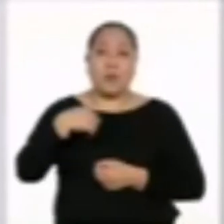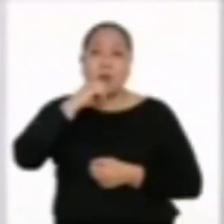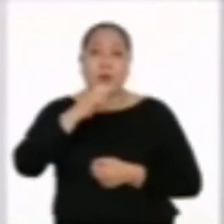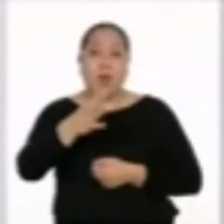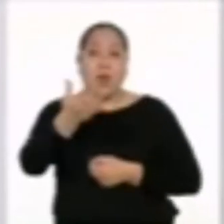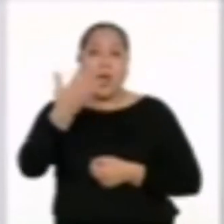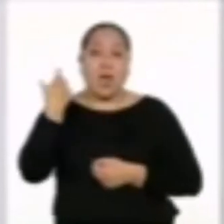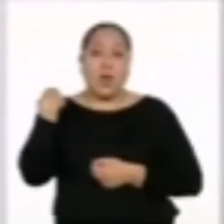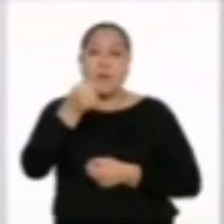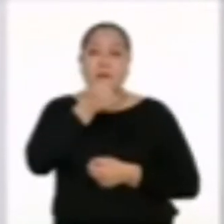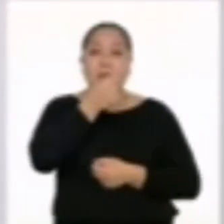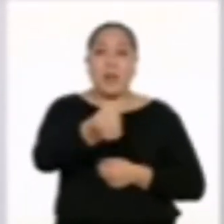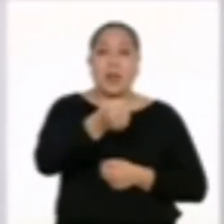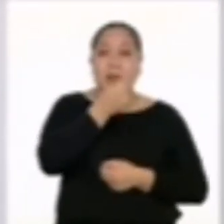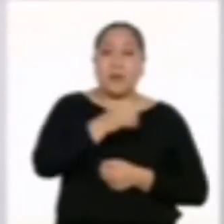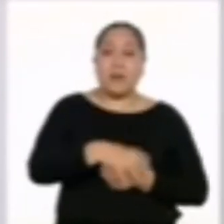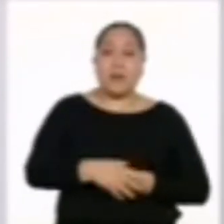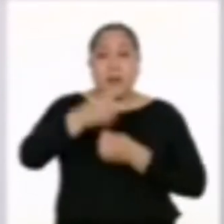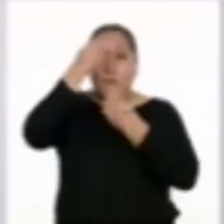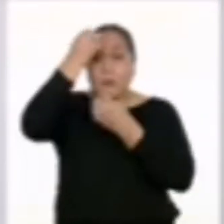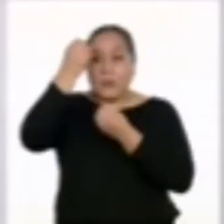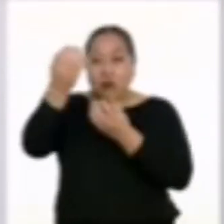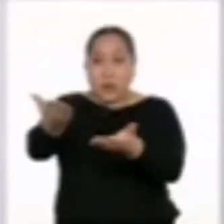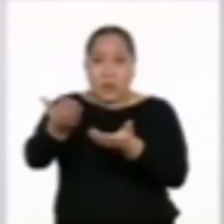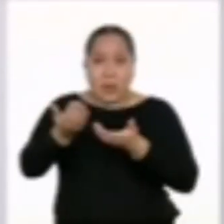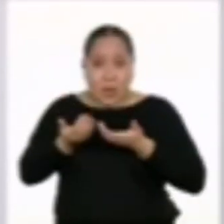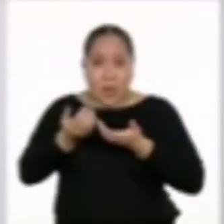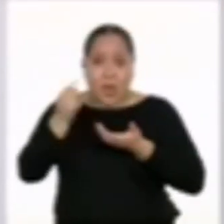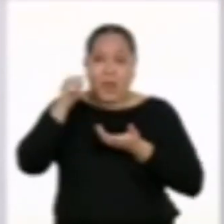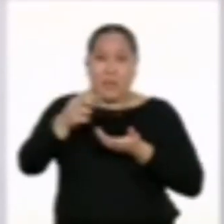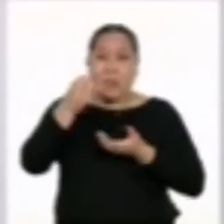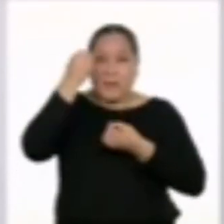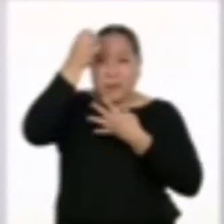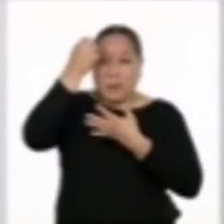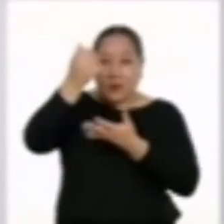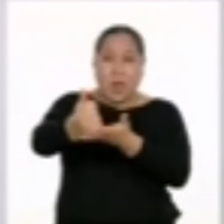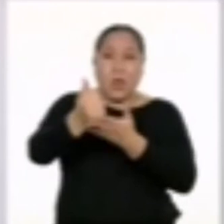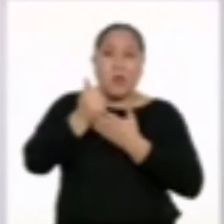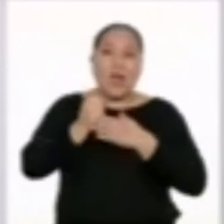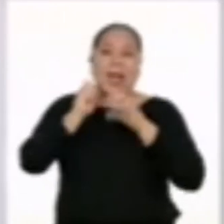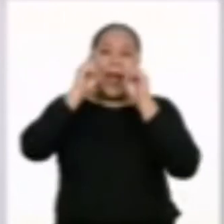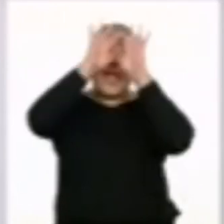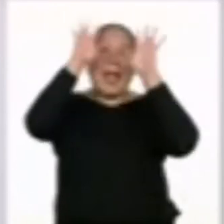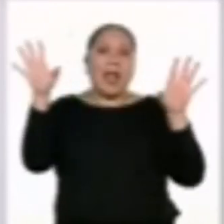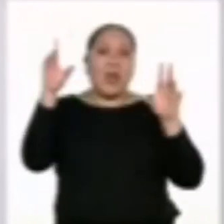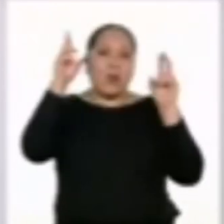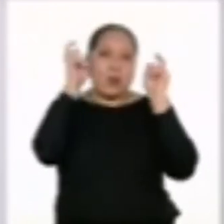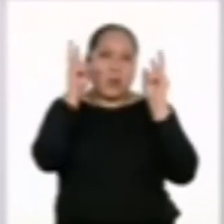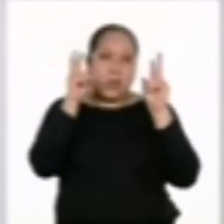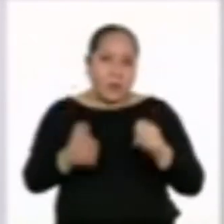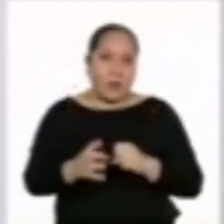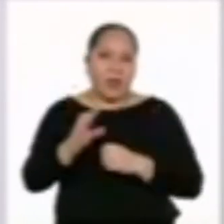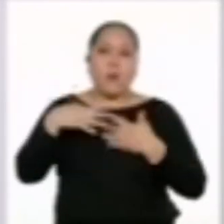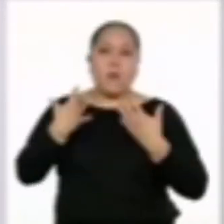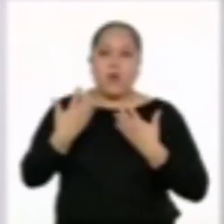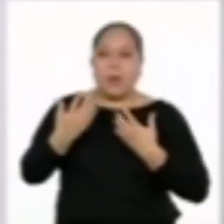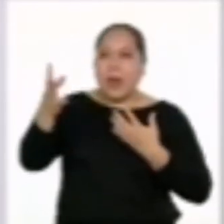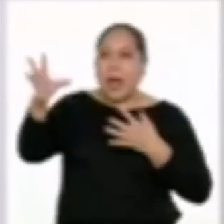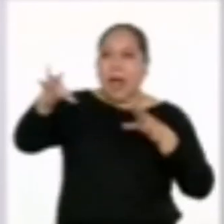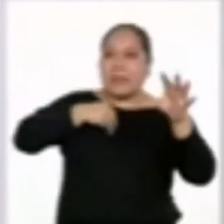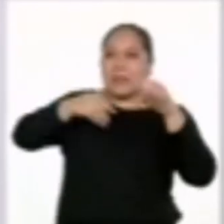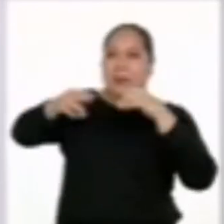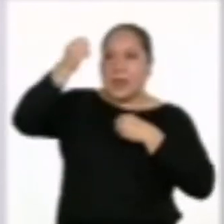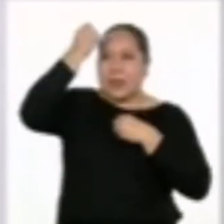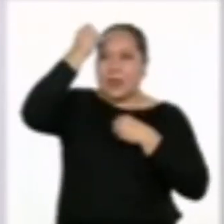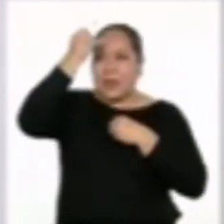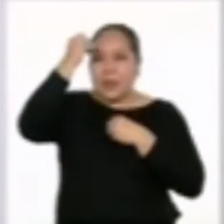comentamos antes de la entrevista, la información brindada nos ayuda a poder tener claridad en el tema y poder recibir ideas